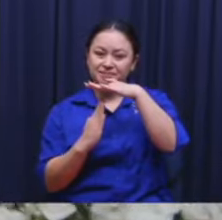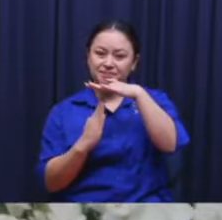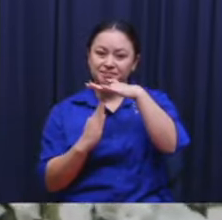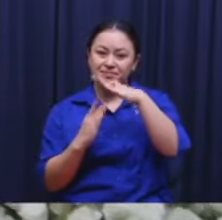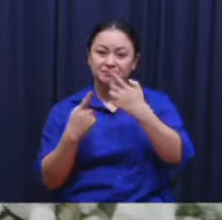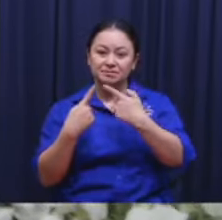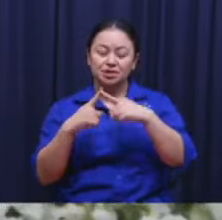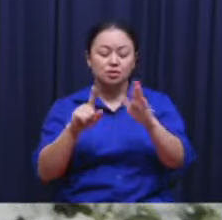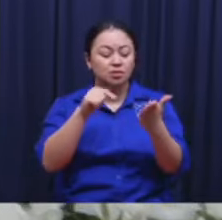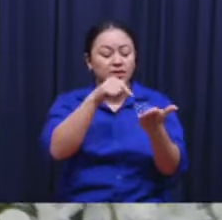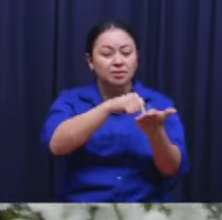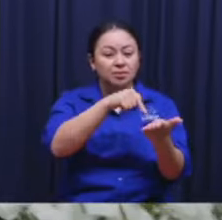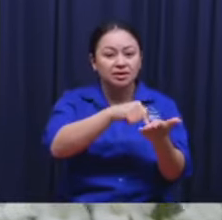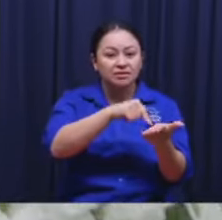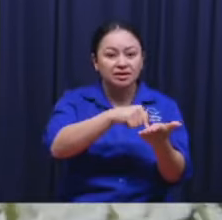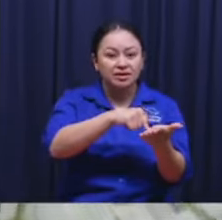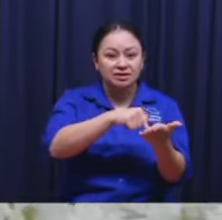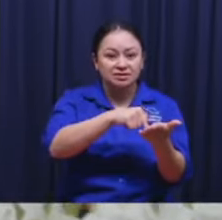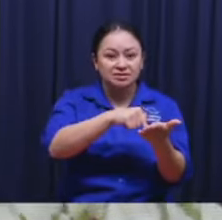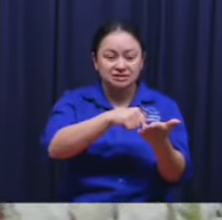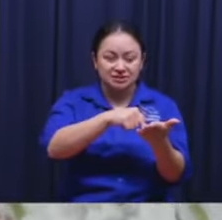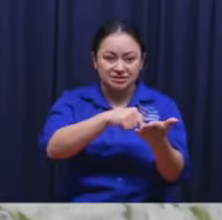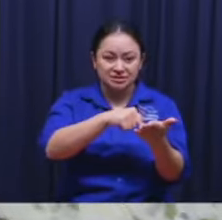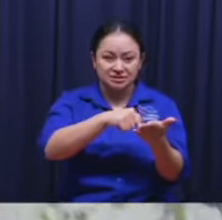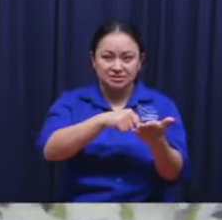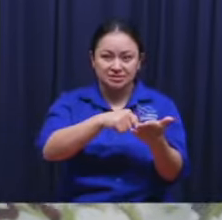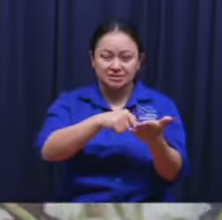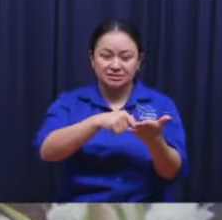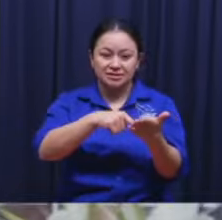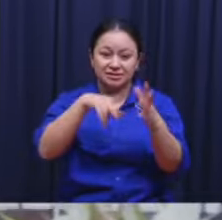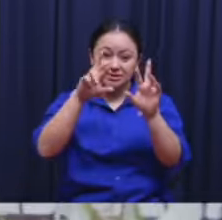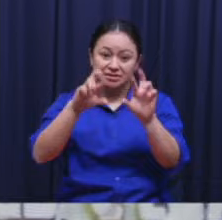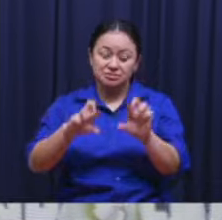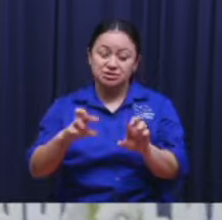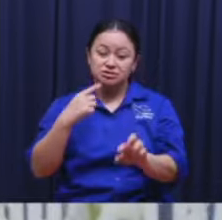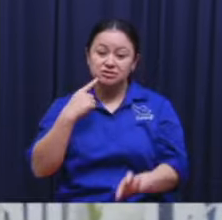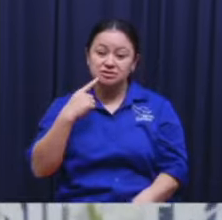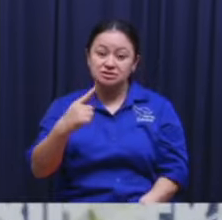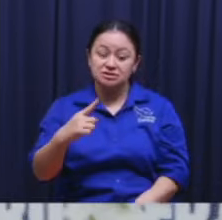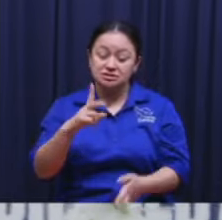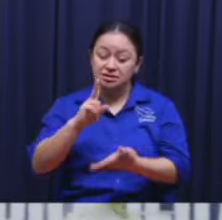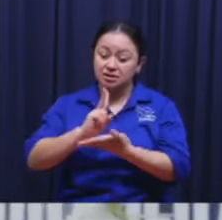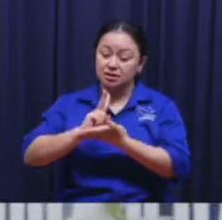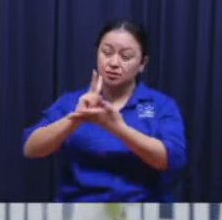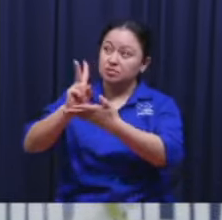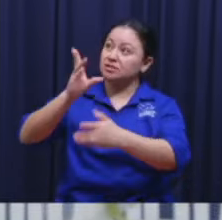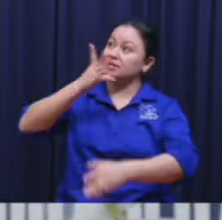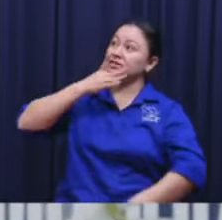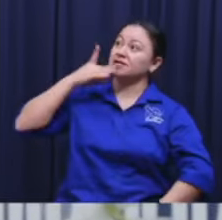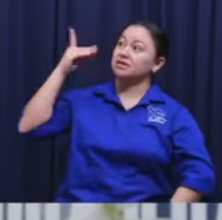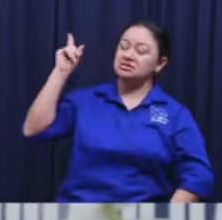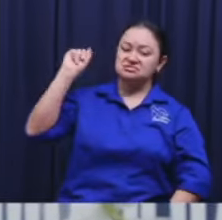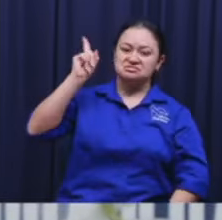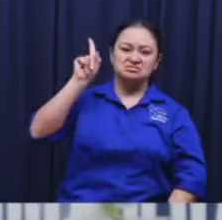sometí a Dios? Porque la gente dice eso: yo estoy sometido a la voluntad de Dios, no de los hombres.